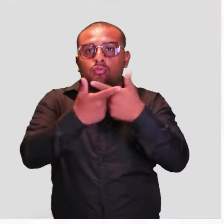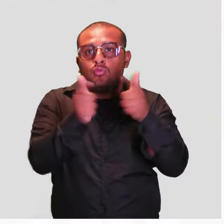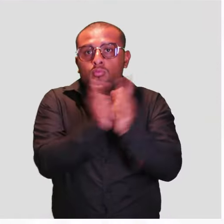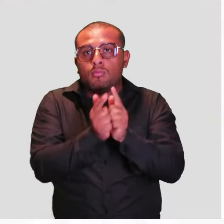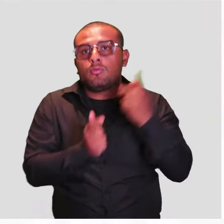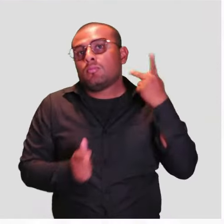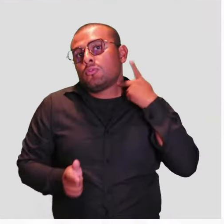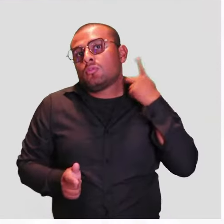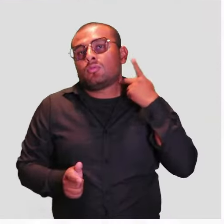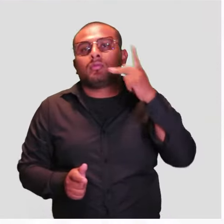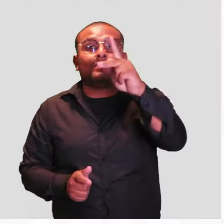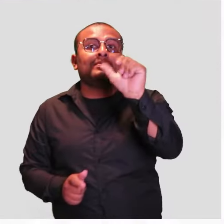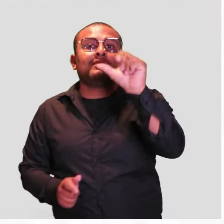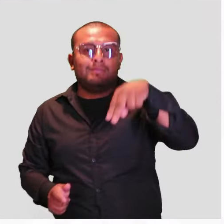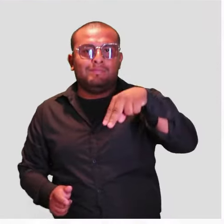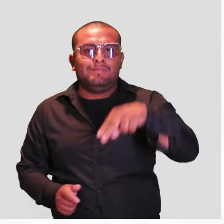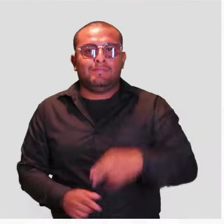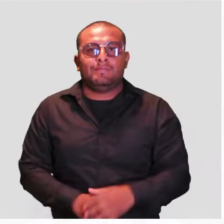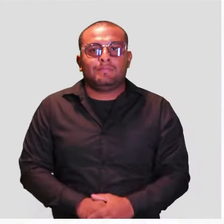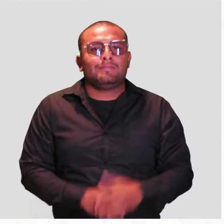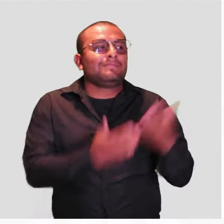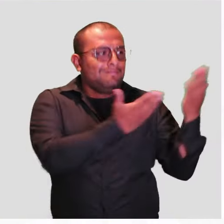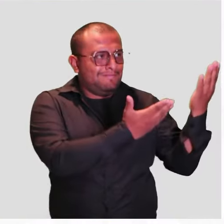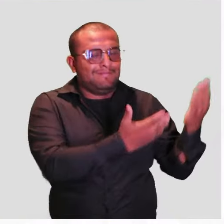para responder el planteamiento. Adelante, candidato.